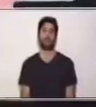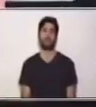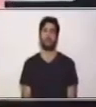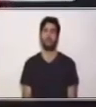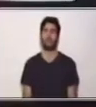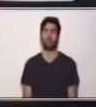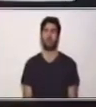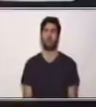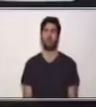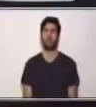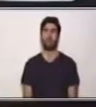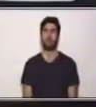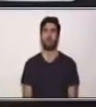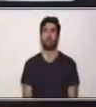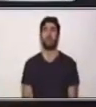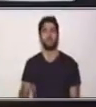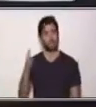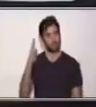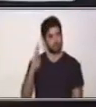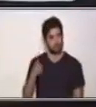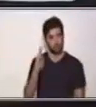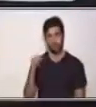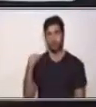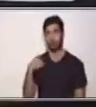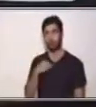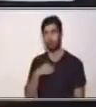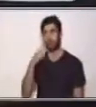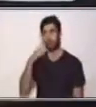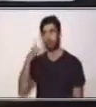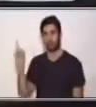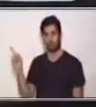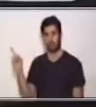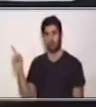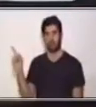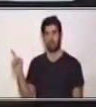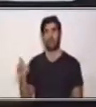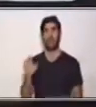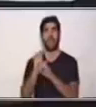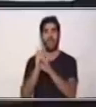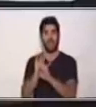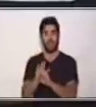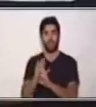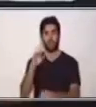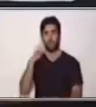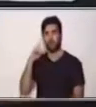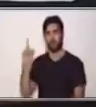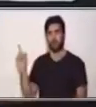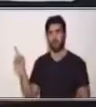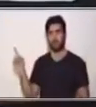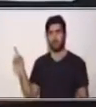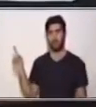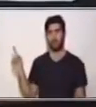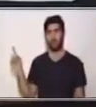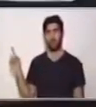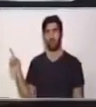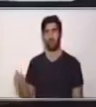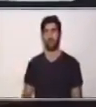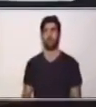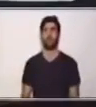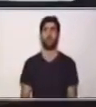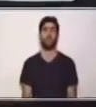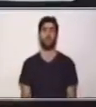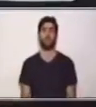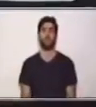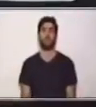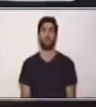Siempre vamos a partir de un problema, ¿verdad? Entonces, vamos a ver el número 3, acá en este caso, no importa.